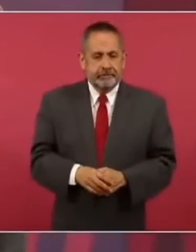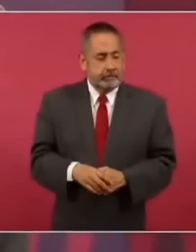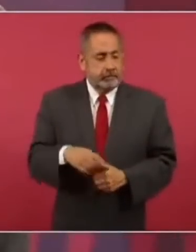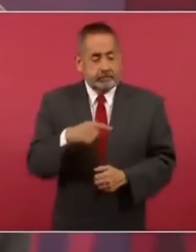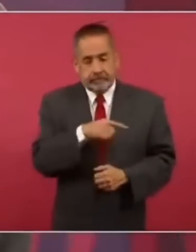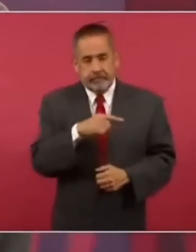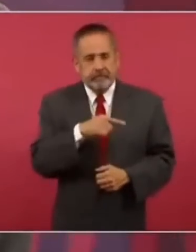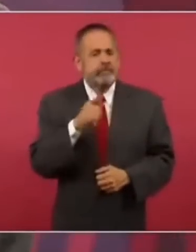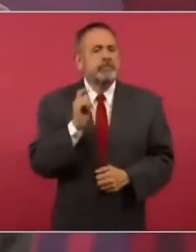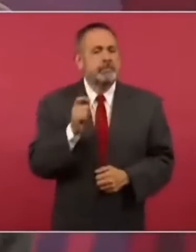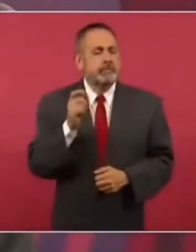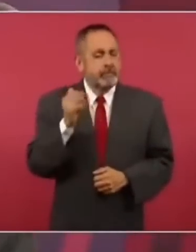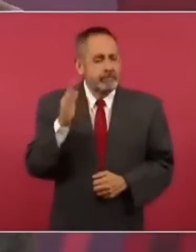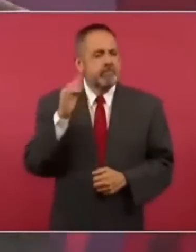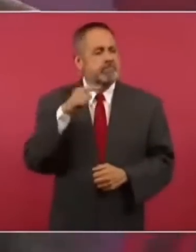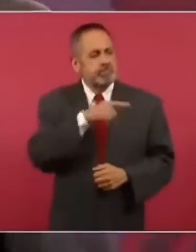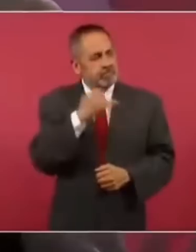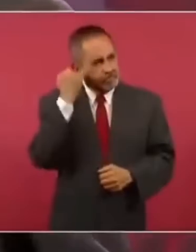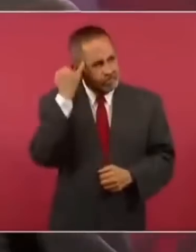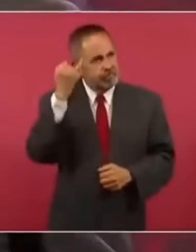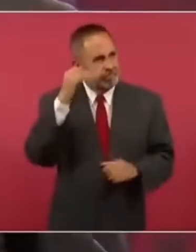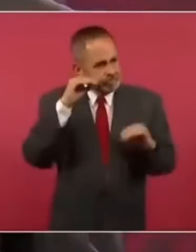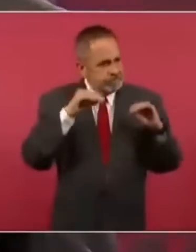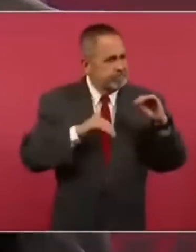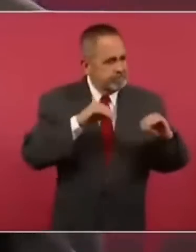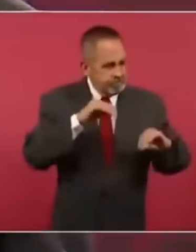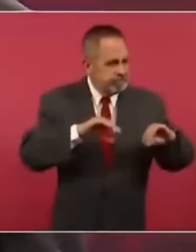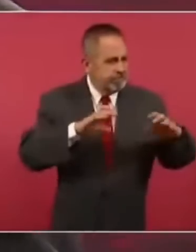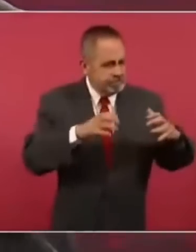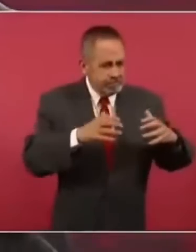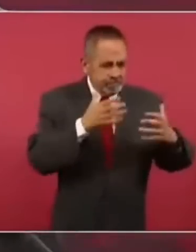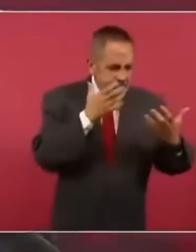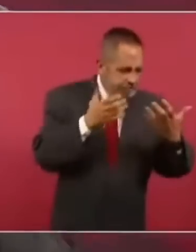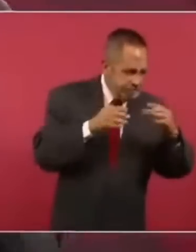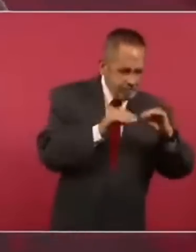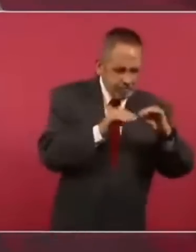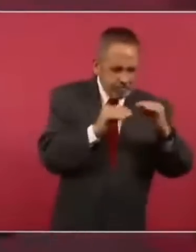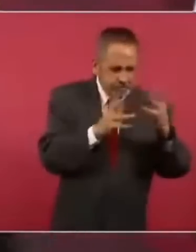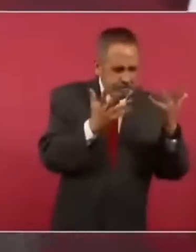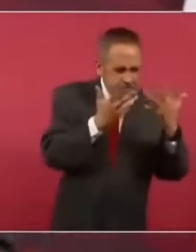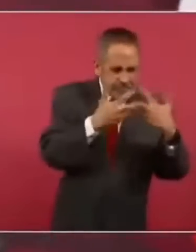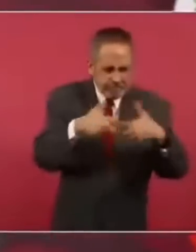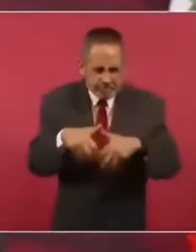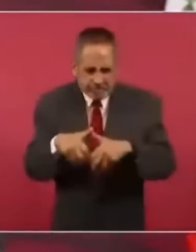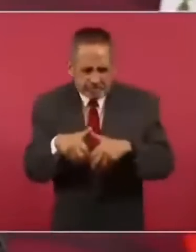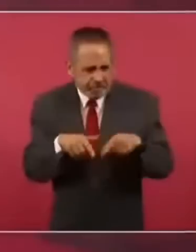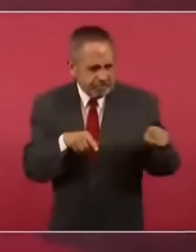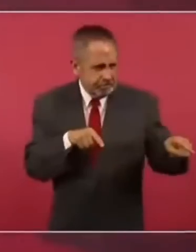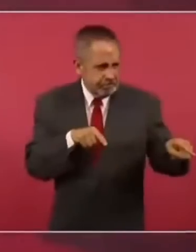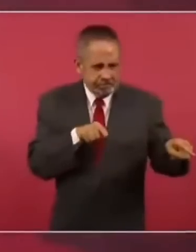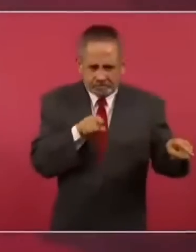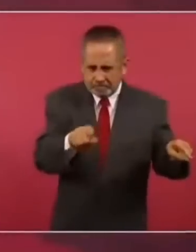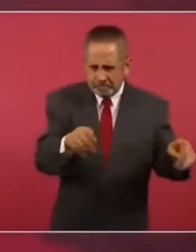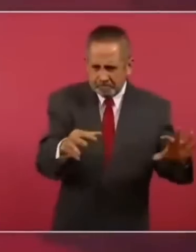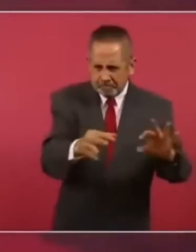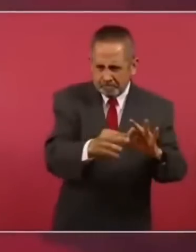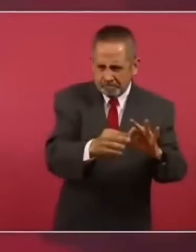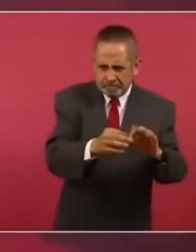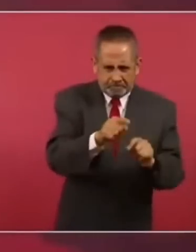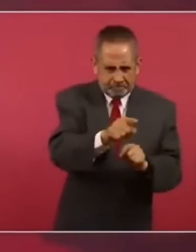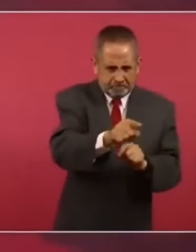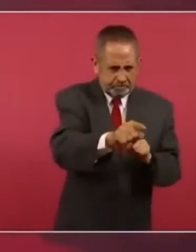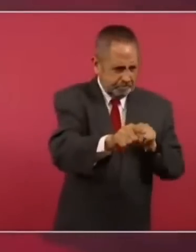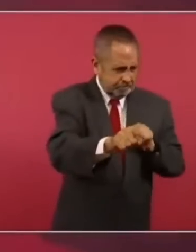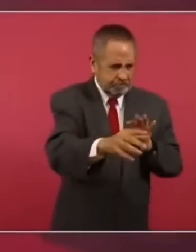fue creando todo un andamiaje para